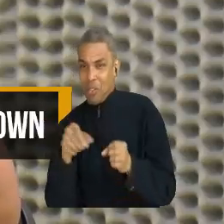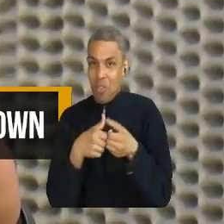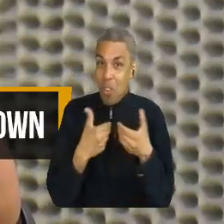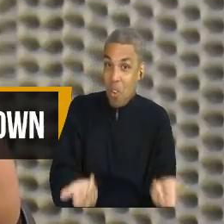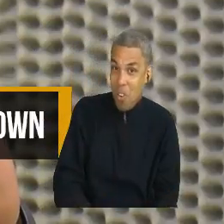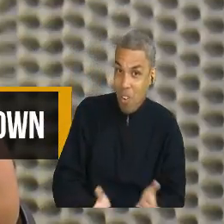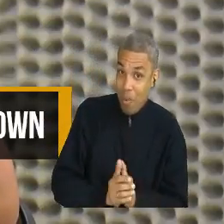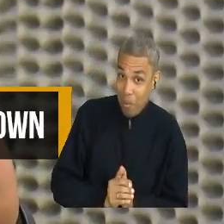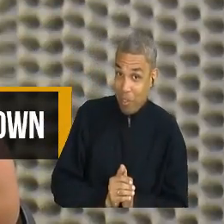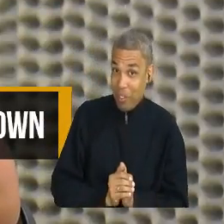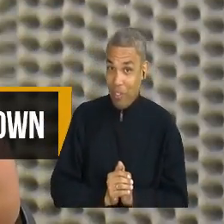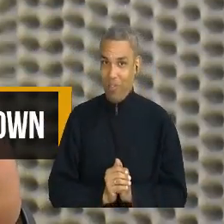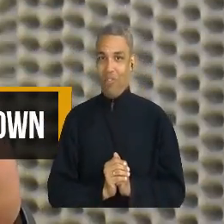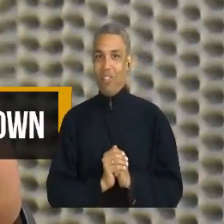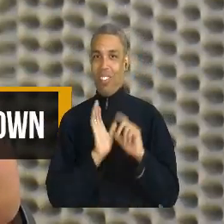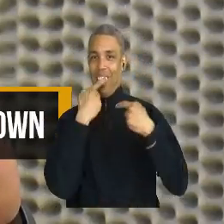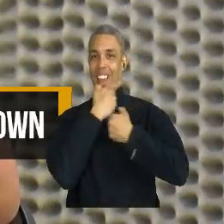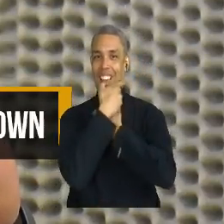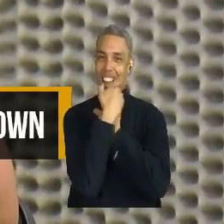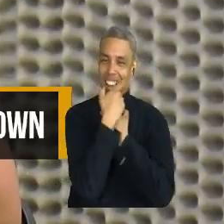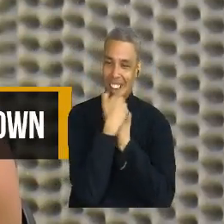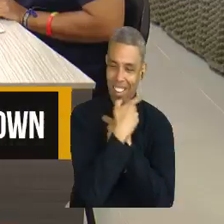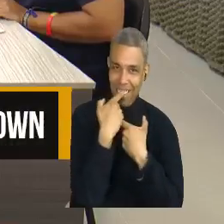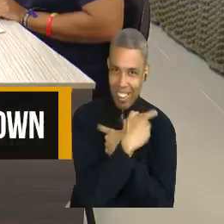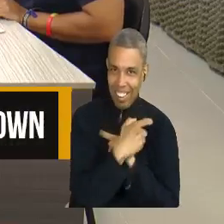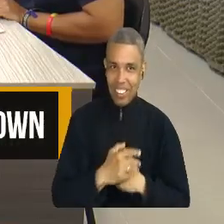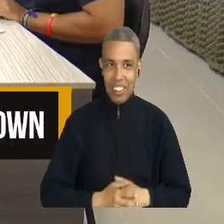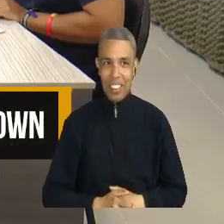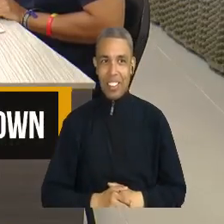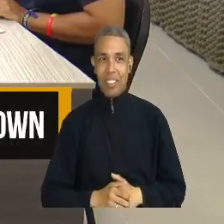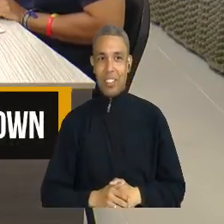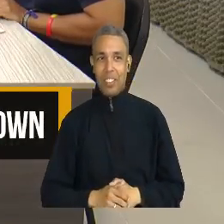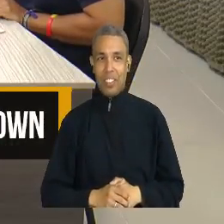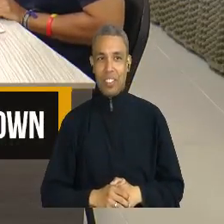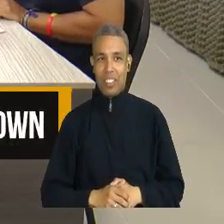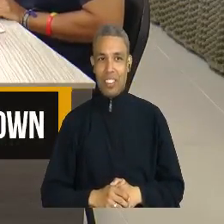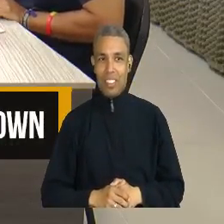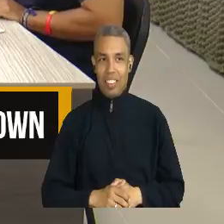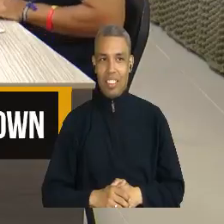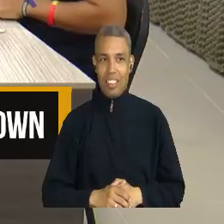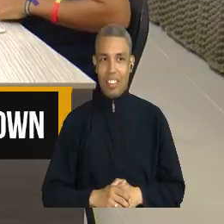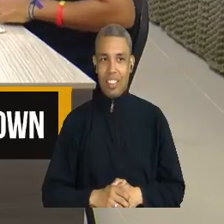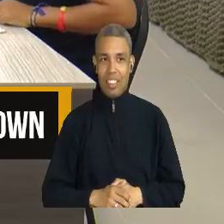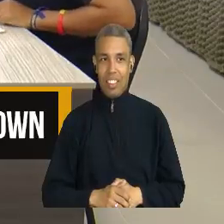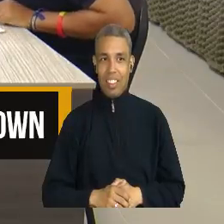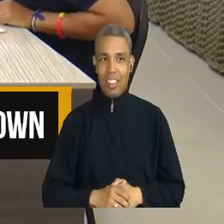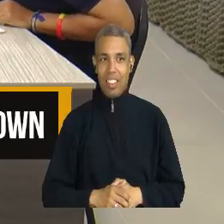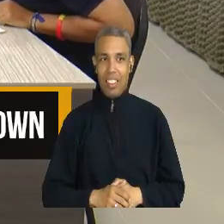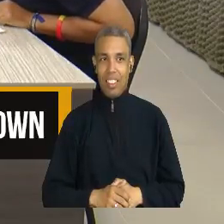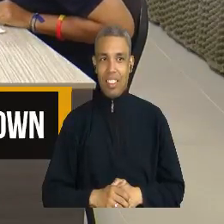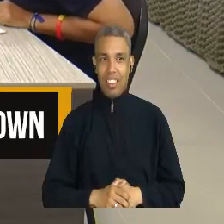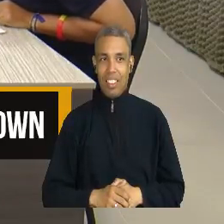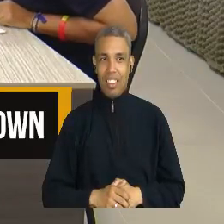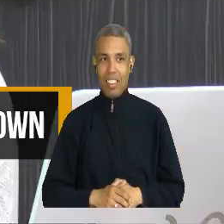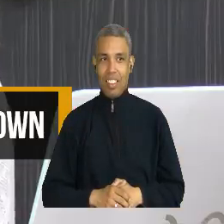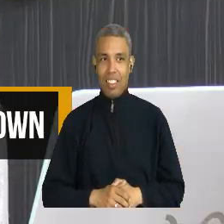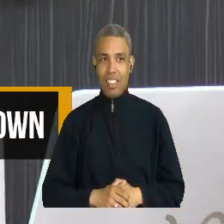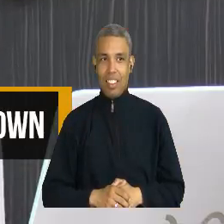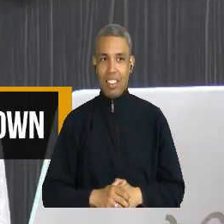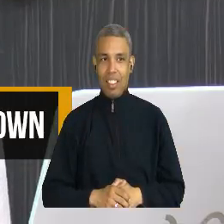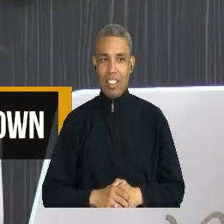esto está buenísimo acá. Más adelante pueden ir a desayunar. Sí. Se conocen un poco más, sí,